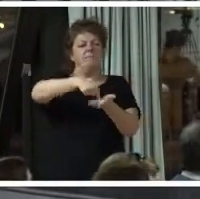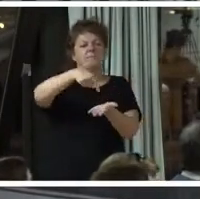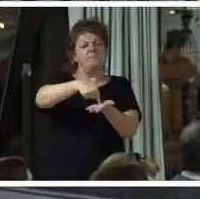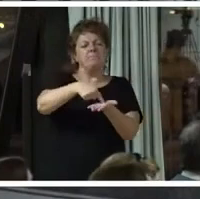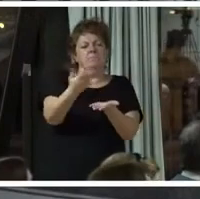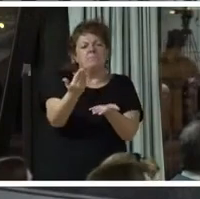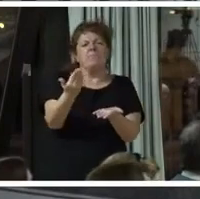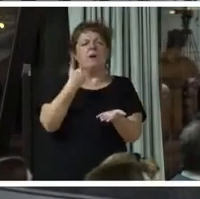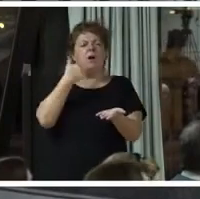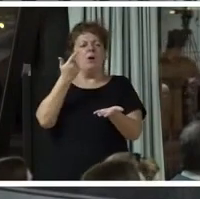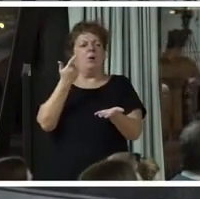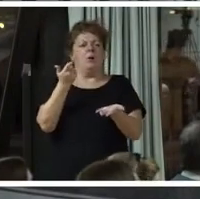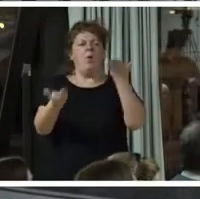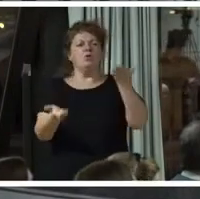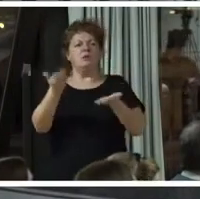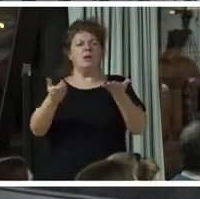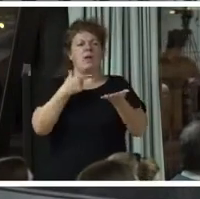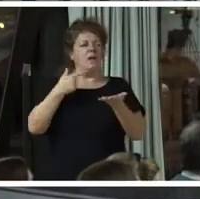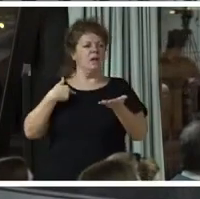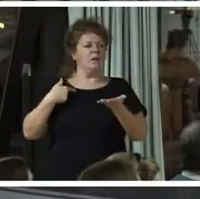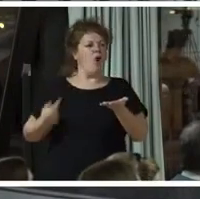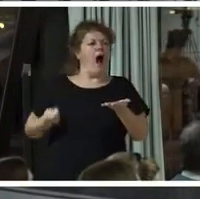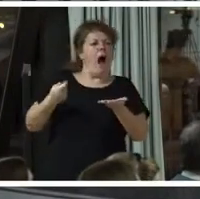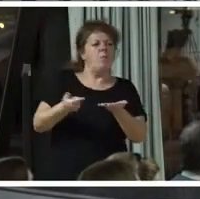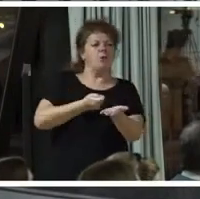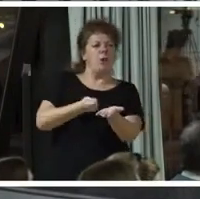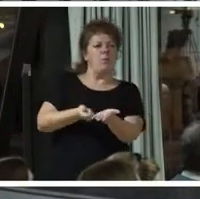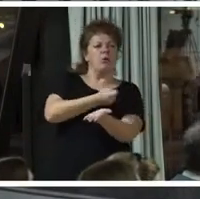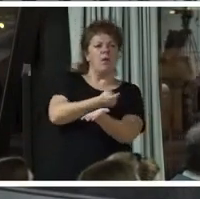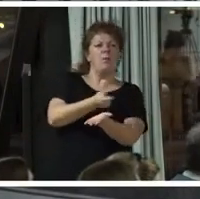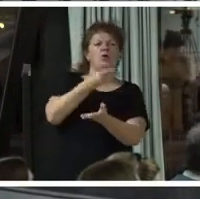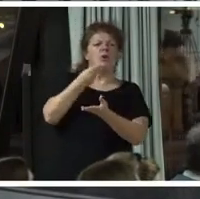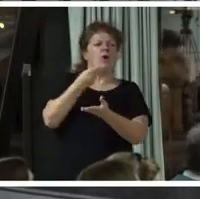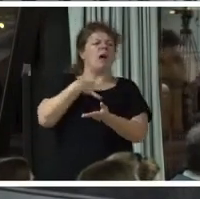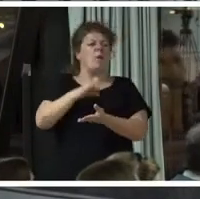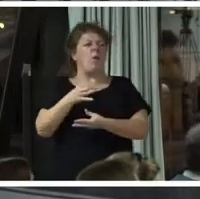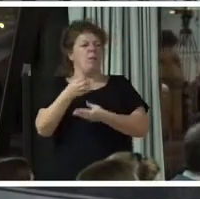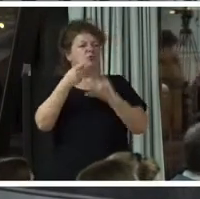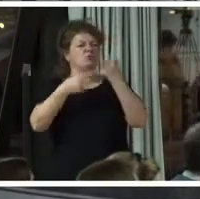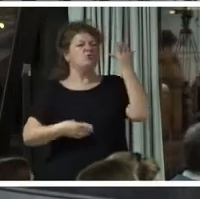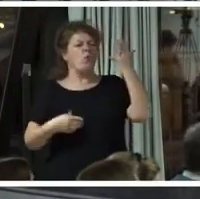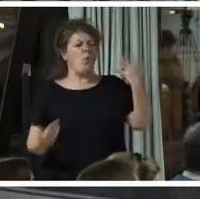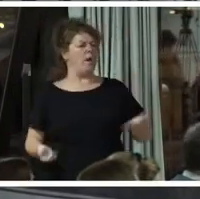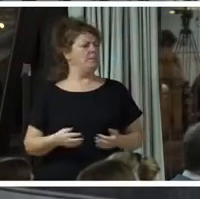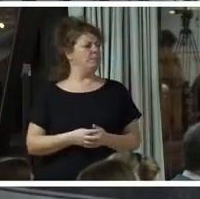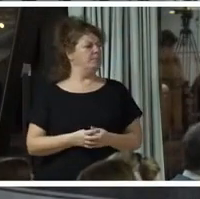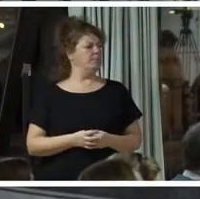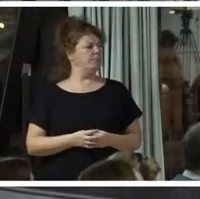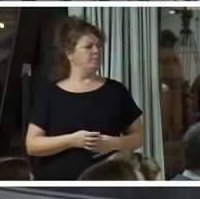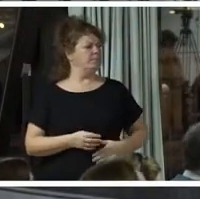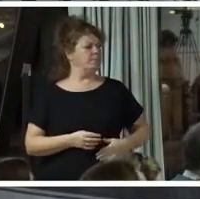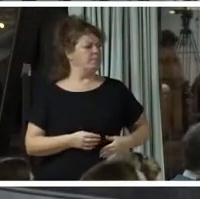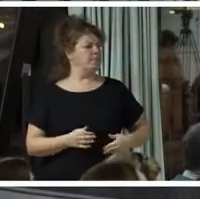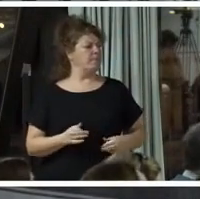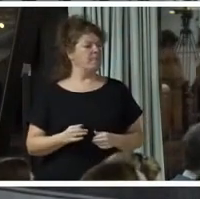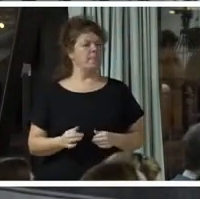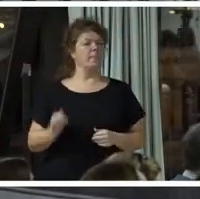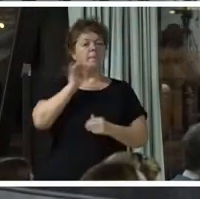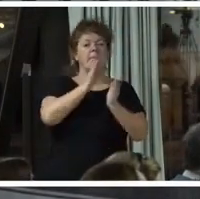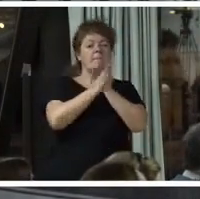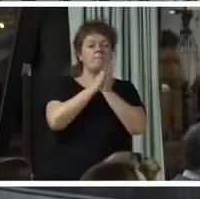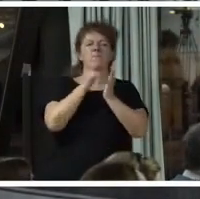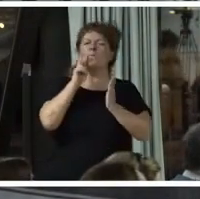cuentas y qué podemos aportar cada una y cada uno de nosotras desde donde estamos así que comienzo con con Amira para